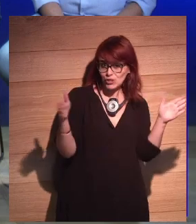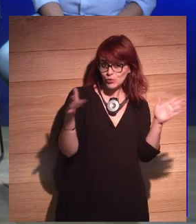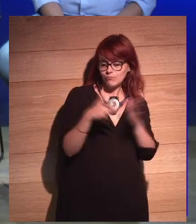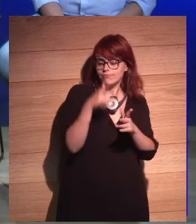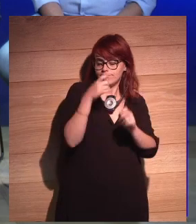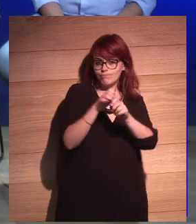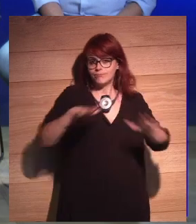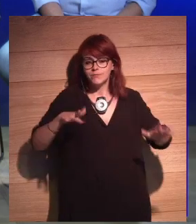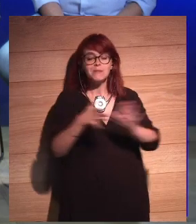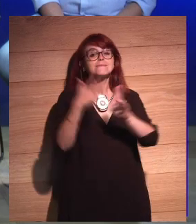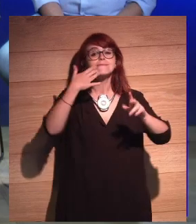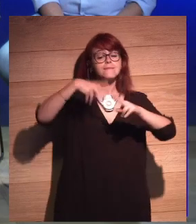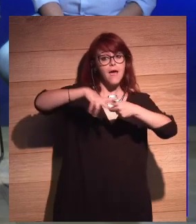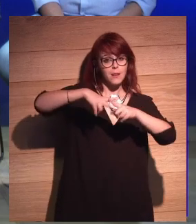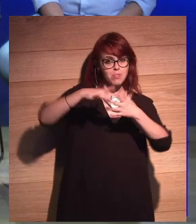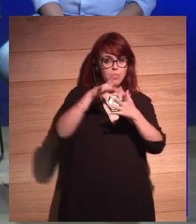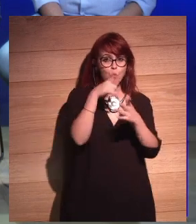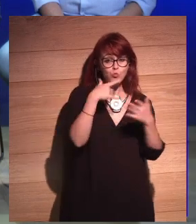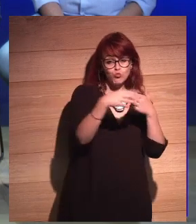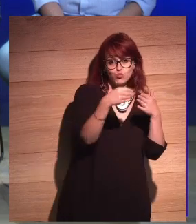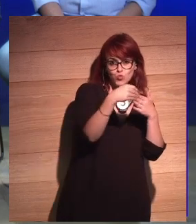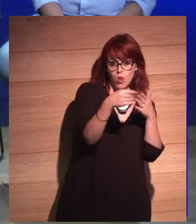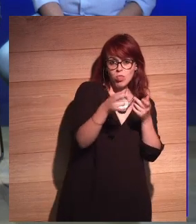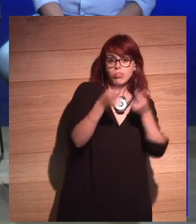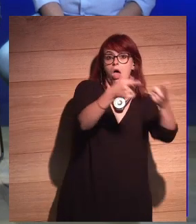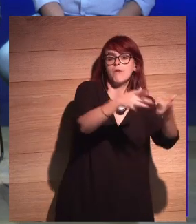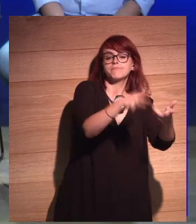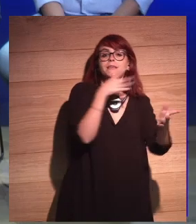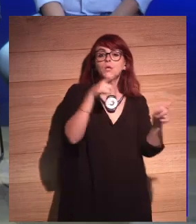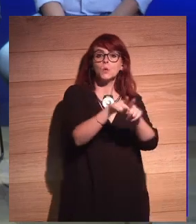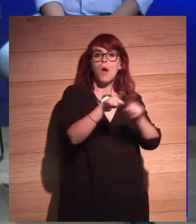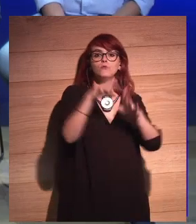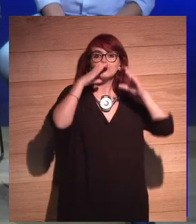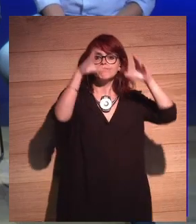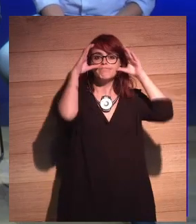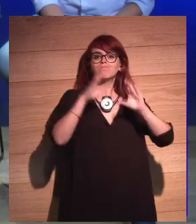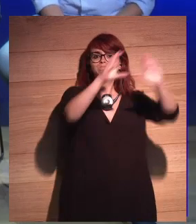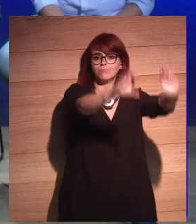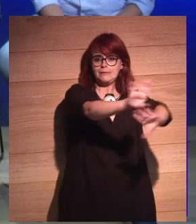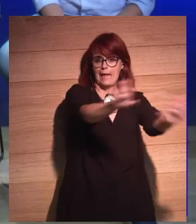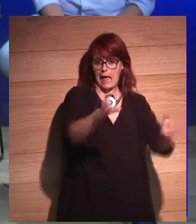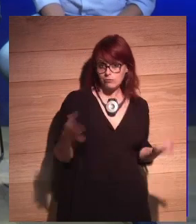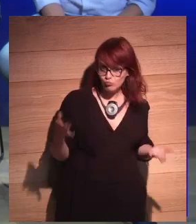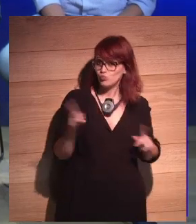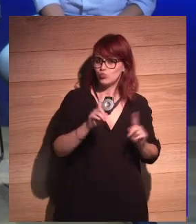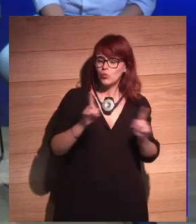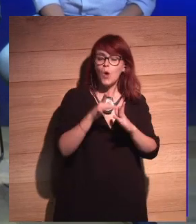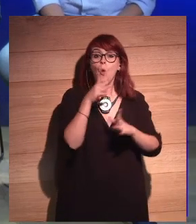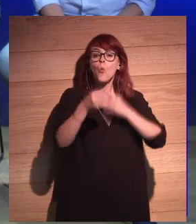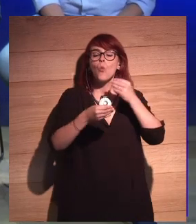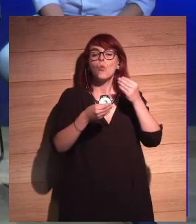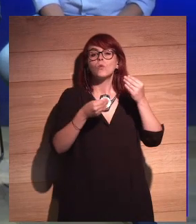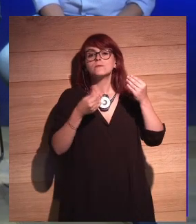los usuarios en lugar de decirles, aquí tienes unas gafas de realidad virtual,